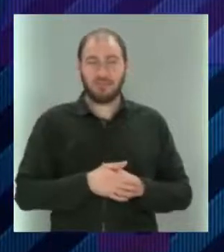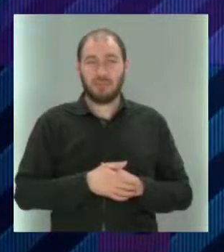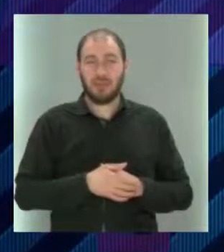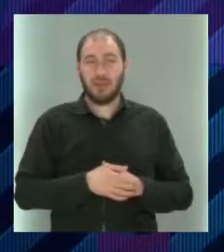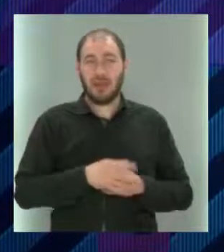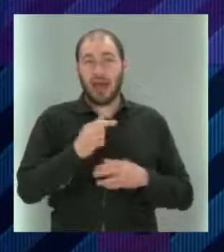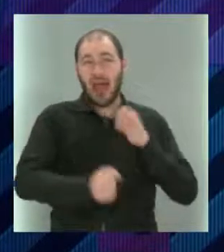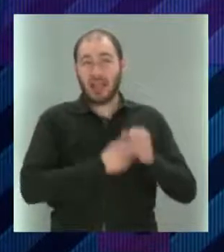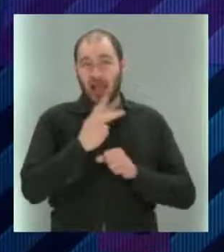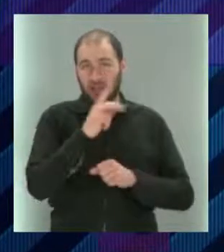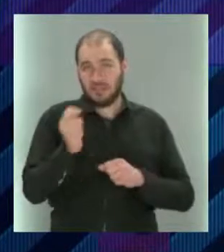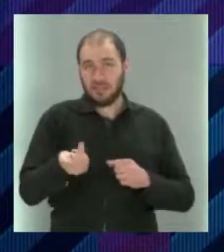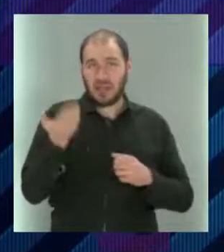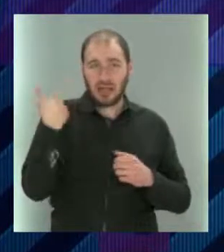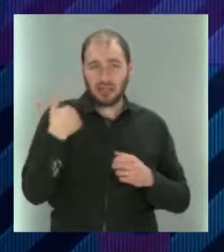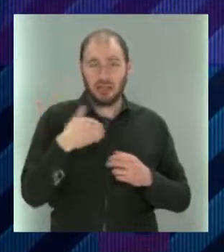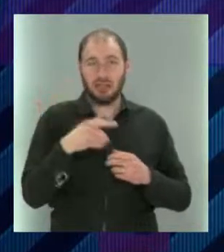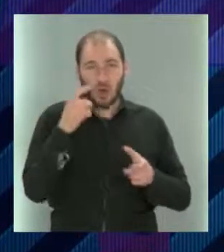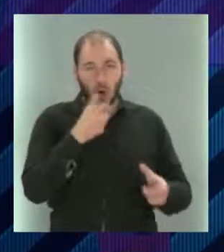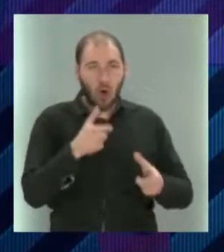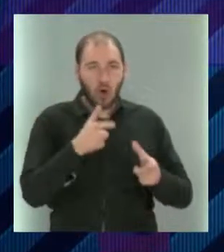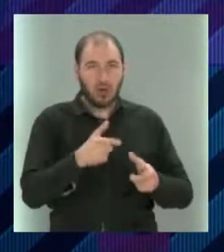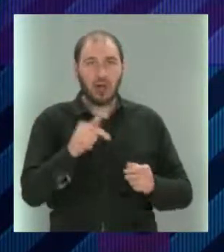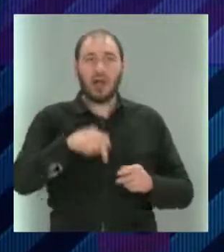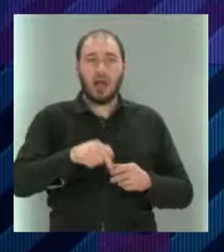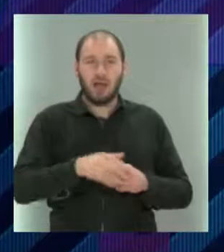por lo menos hasta hace 2 meses atrás que lo iba controlando y ahora